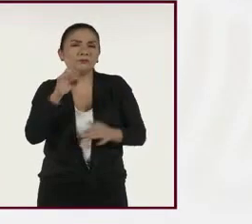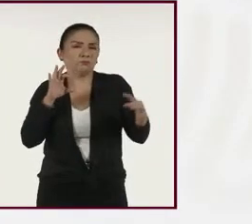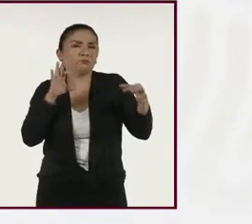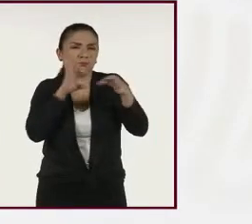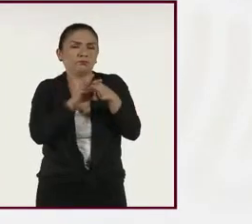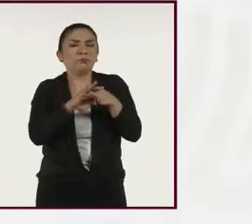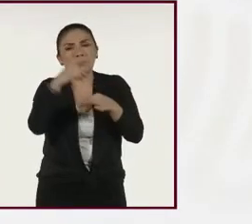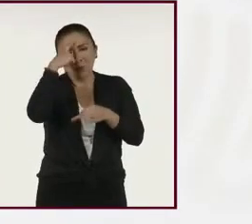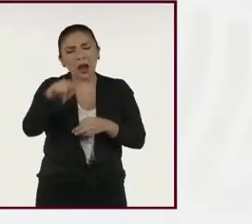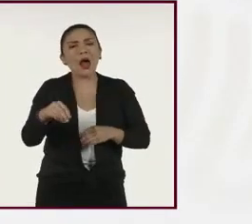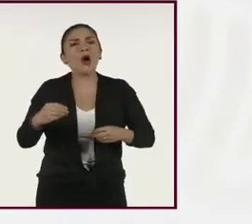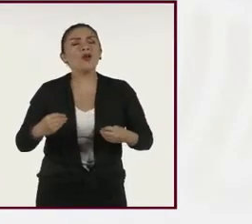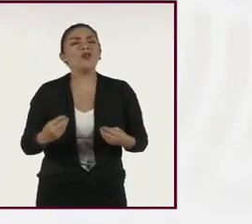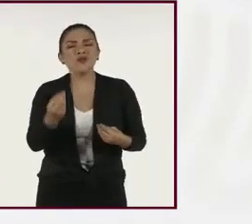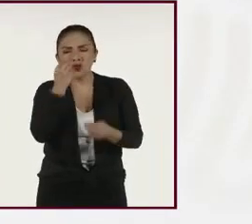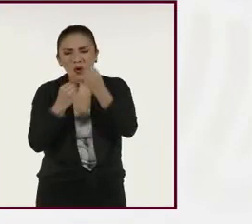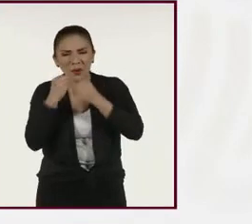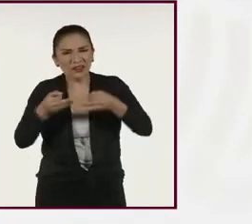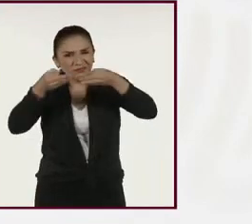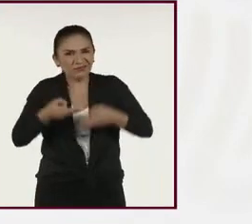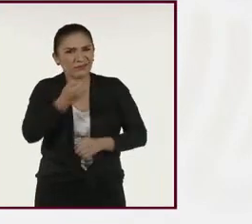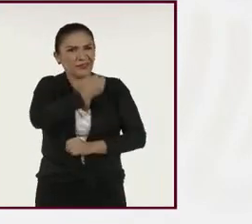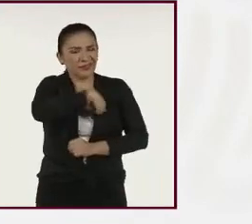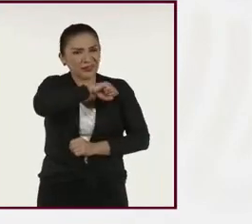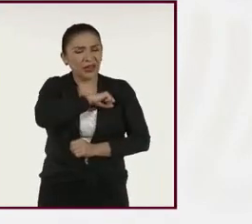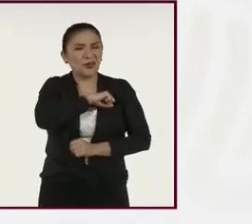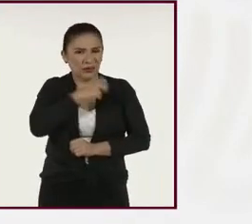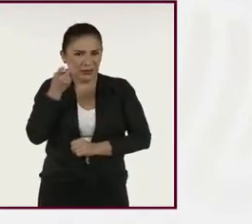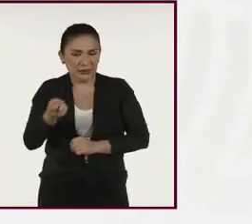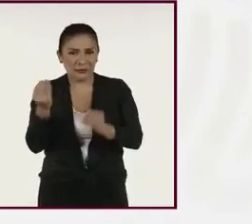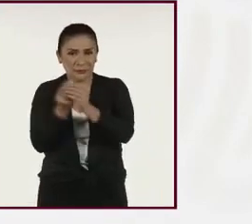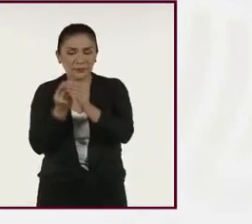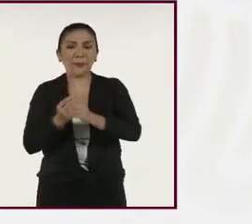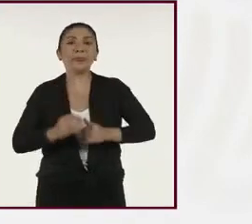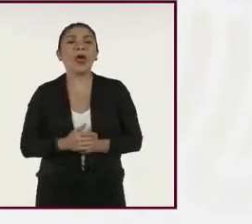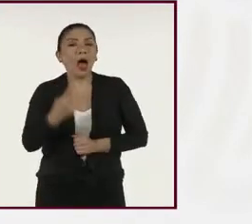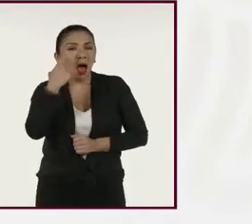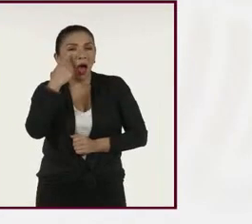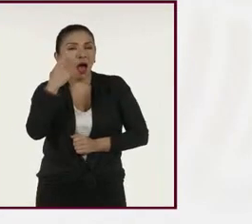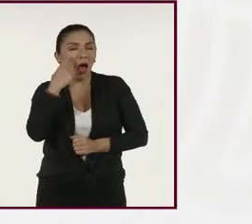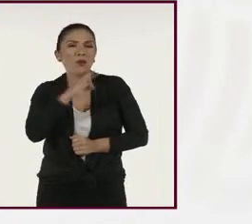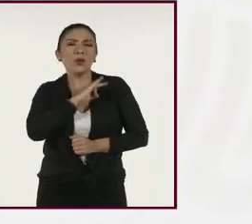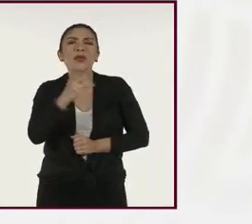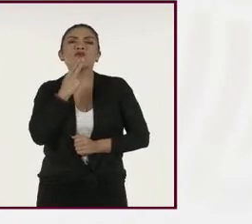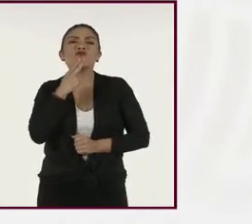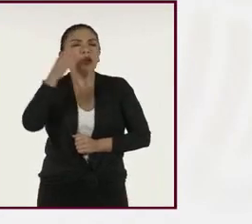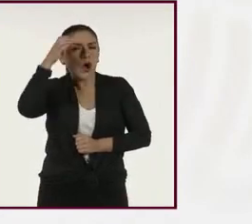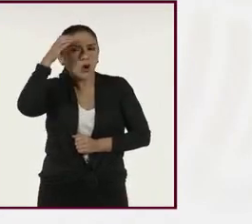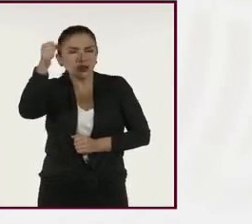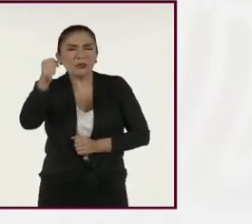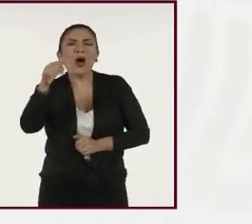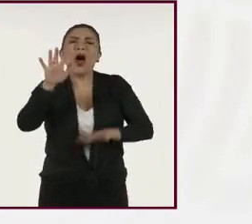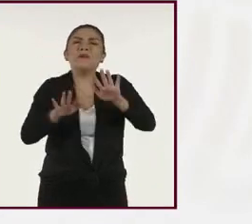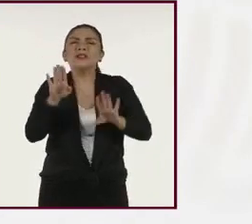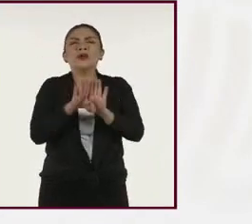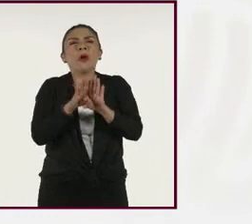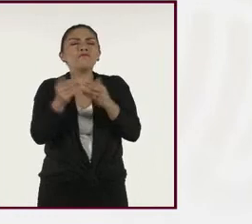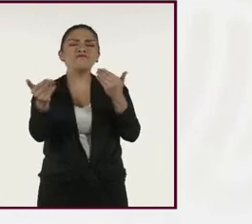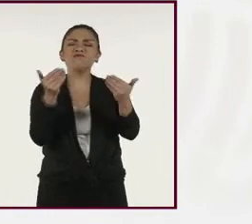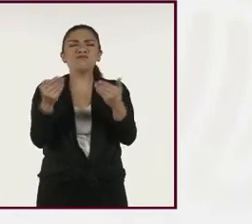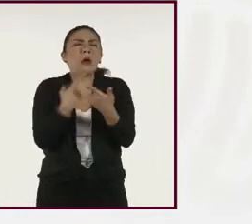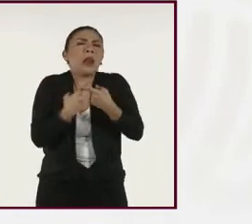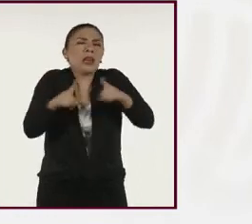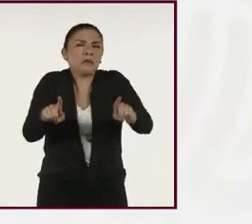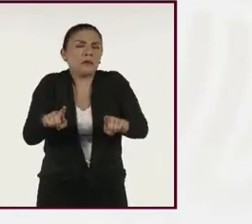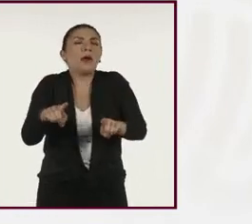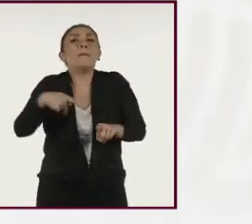relacionan a la nutrición y a la alimentación. Generalmente se utilizan estos conceptos de forma indistinta, pero es muy